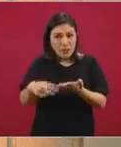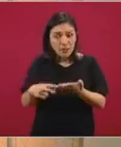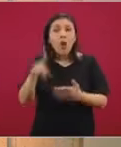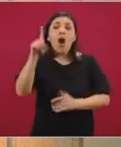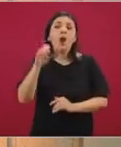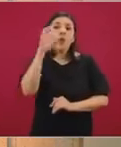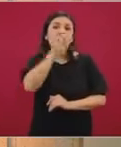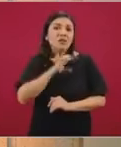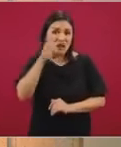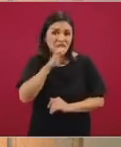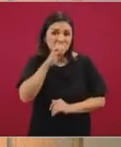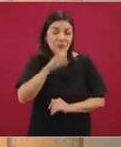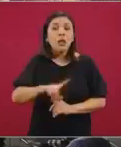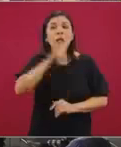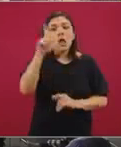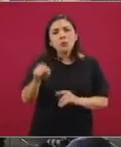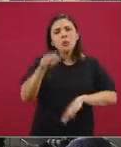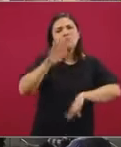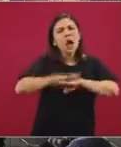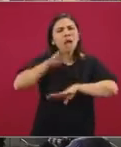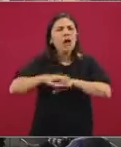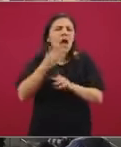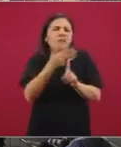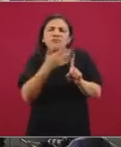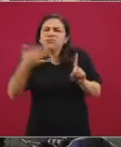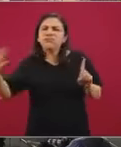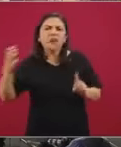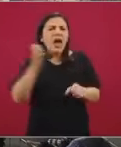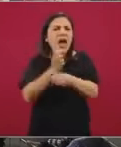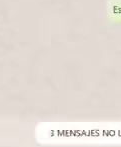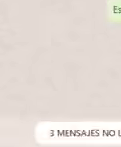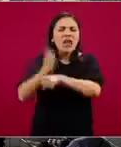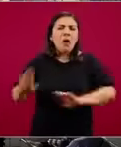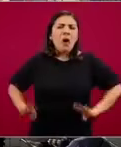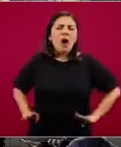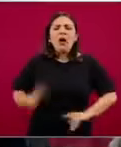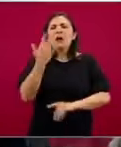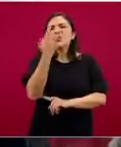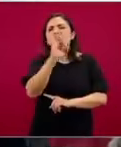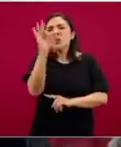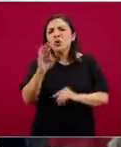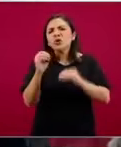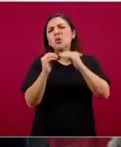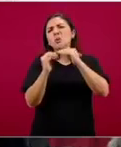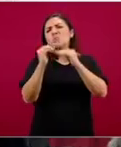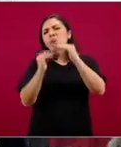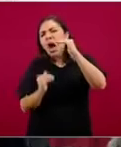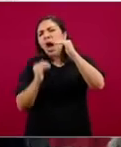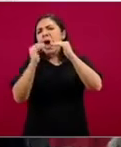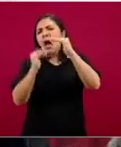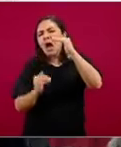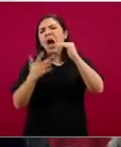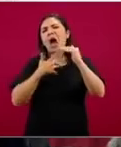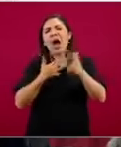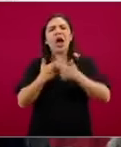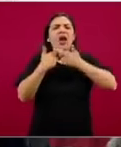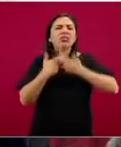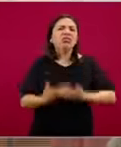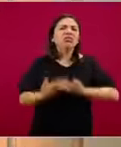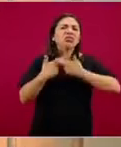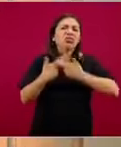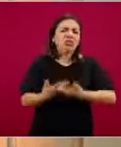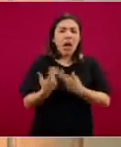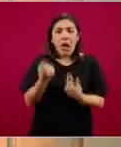y Aguascalientes. Después, todas las demás entidades federativas conservan 50% o más de disponibilidad, y